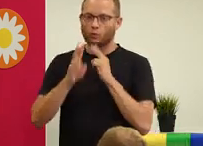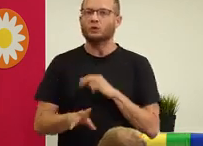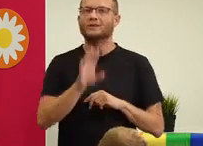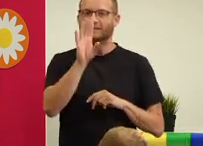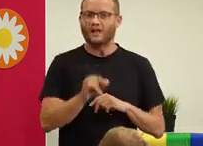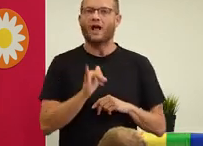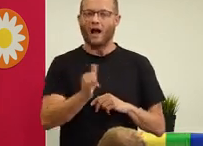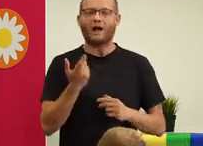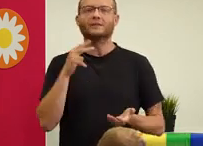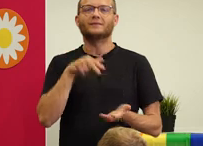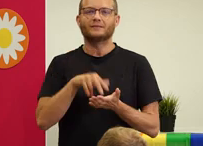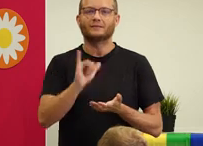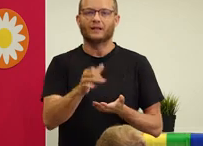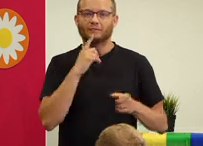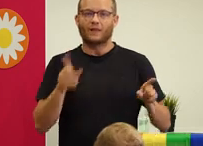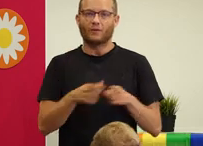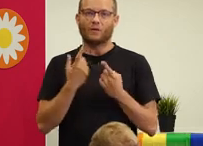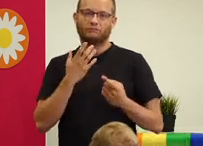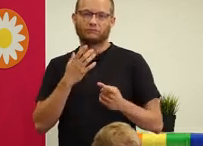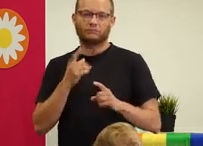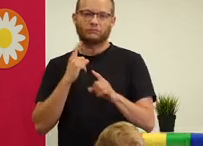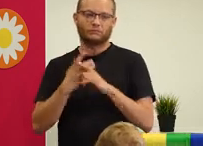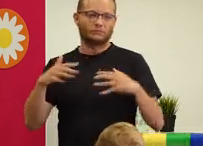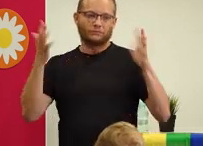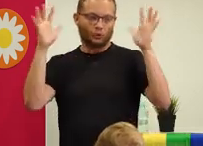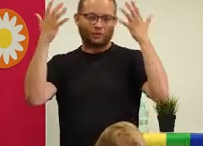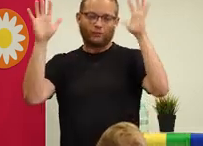sí, existimos, pese a quien le pese.